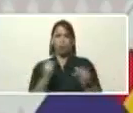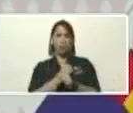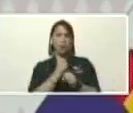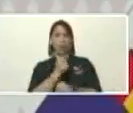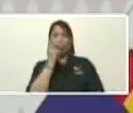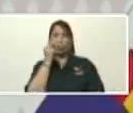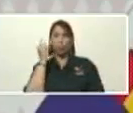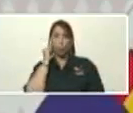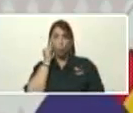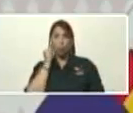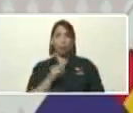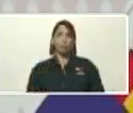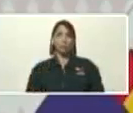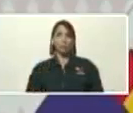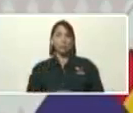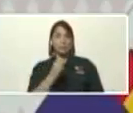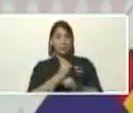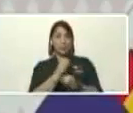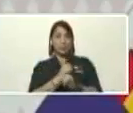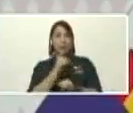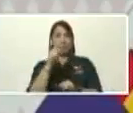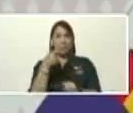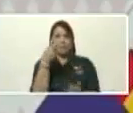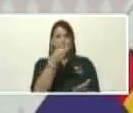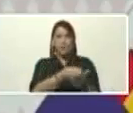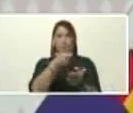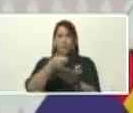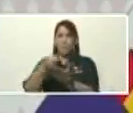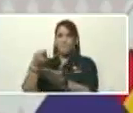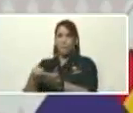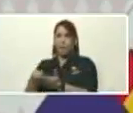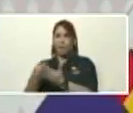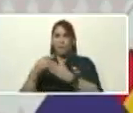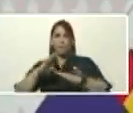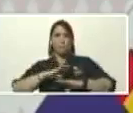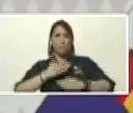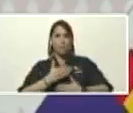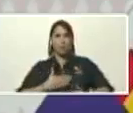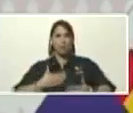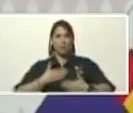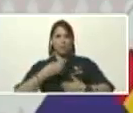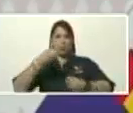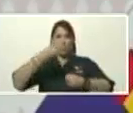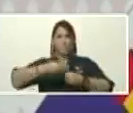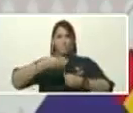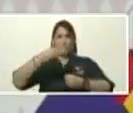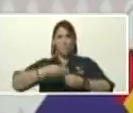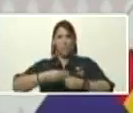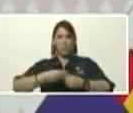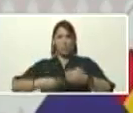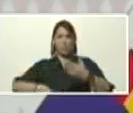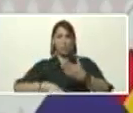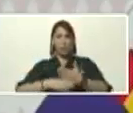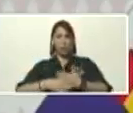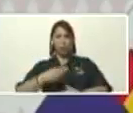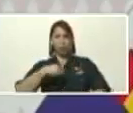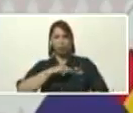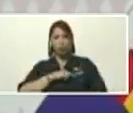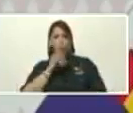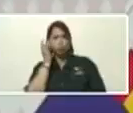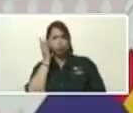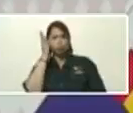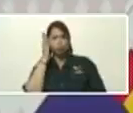y para depositarles los beneficios en Petro que vamos a ir creando para